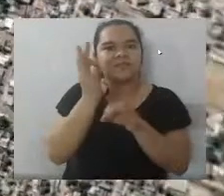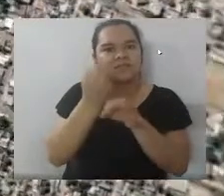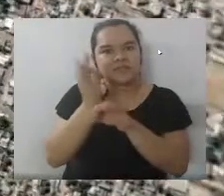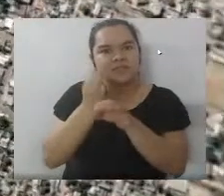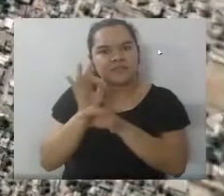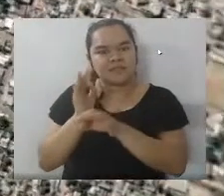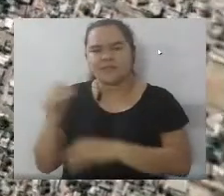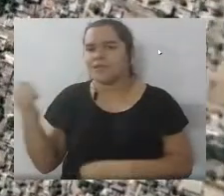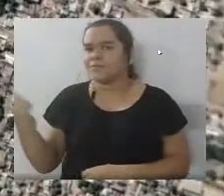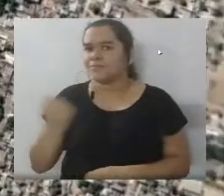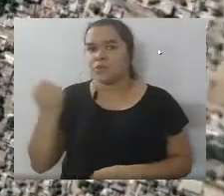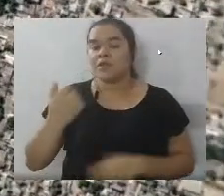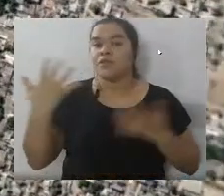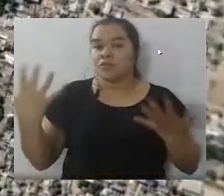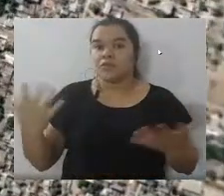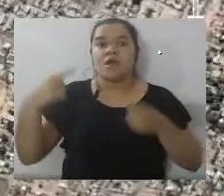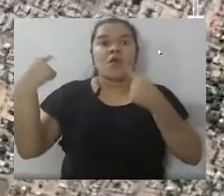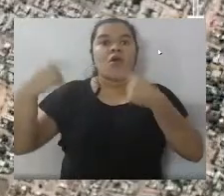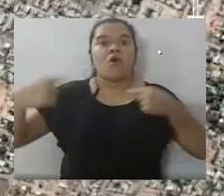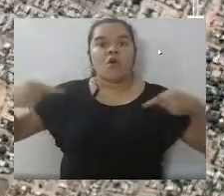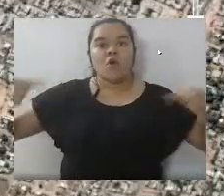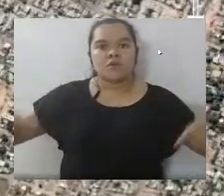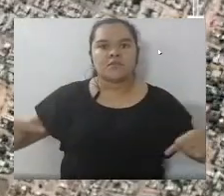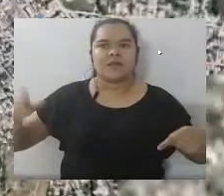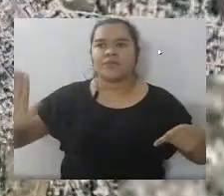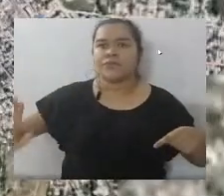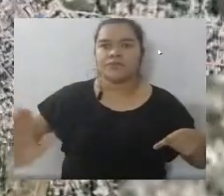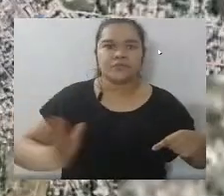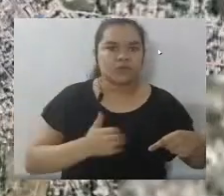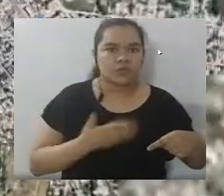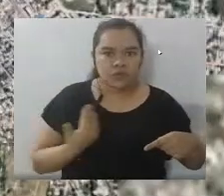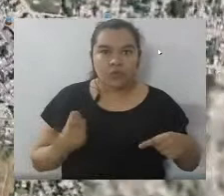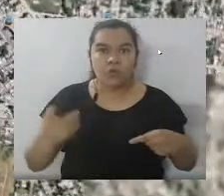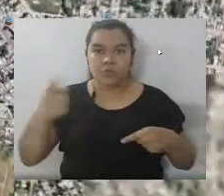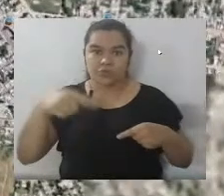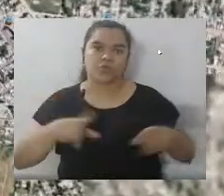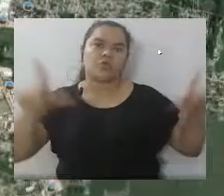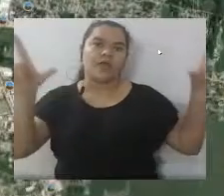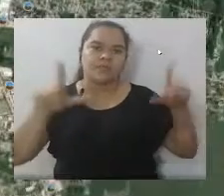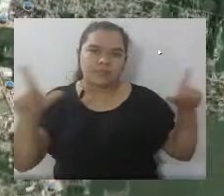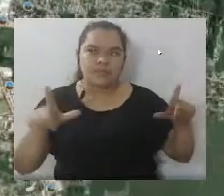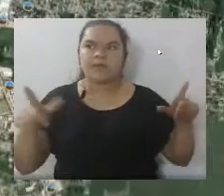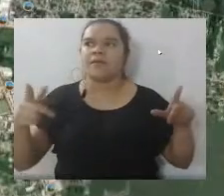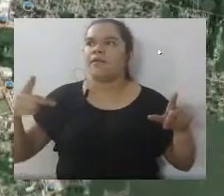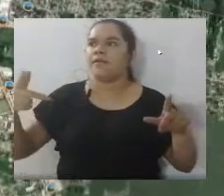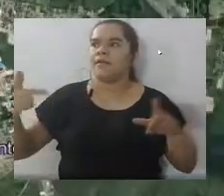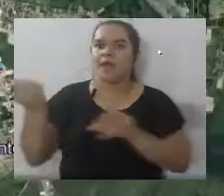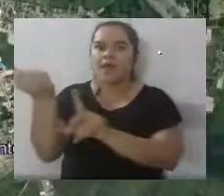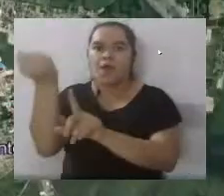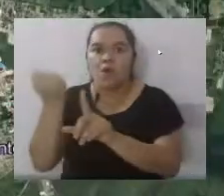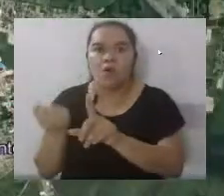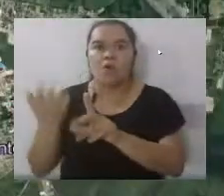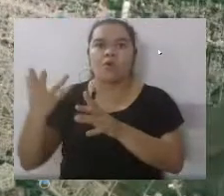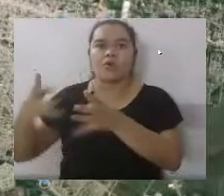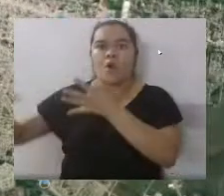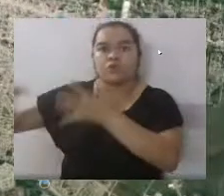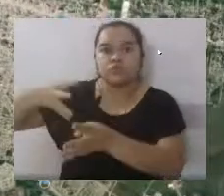los artefactos y equipos que ocupamos puedan desempeñarse